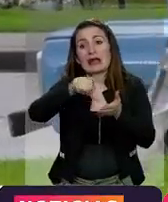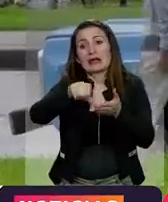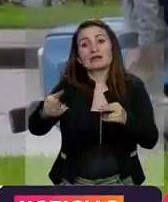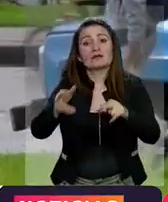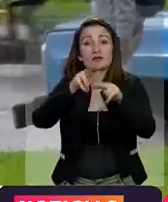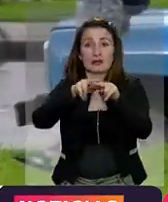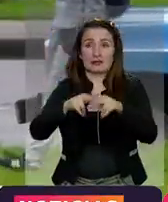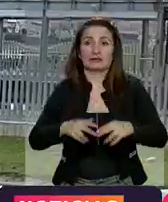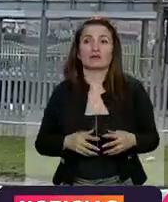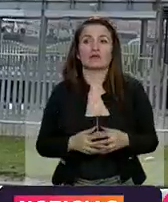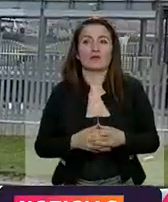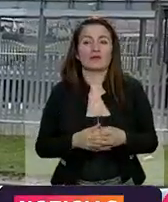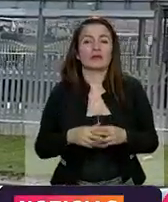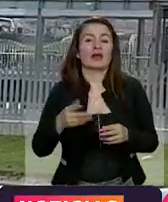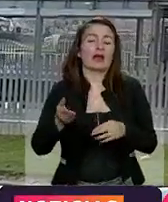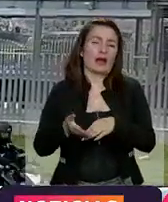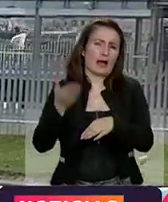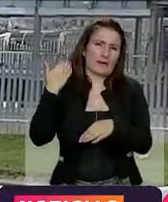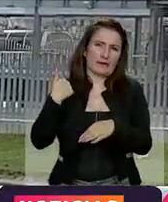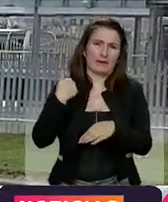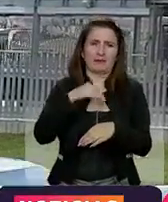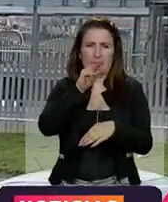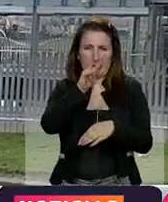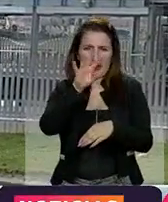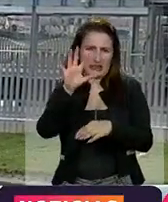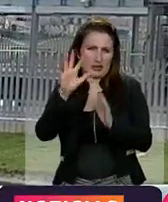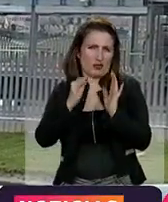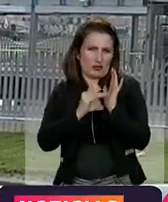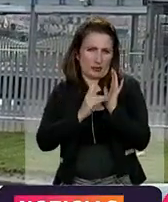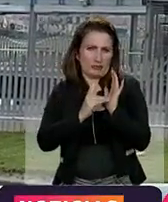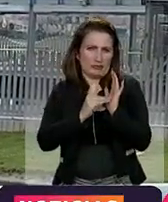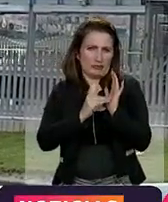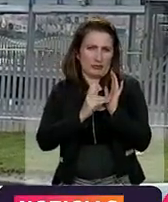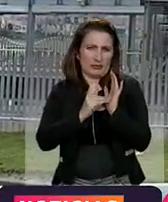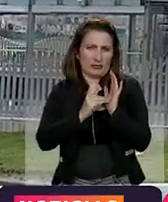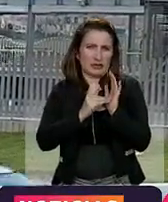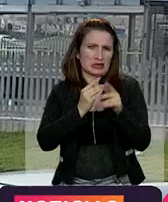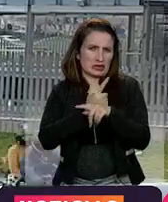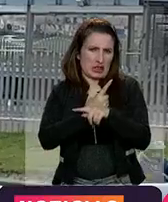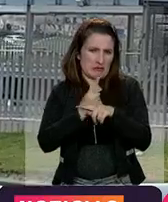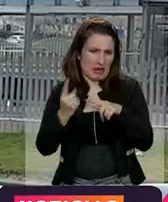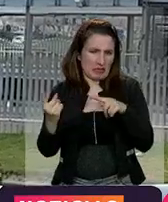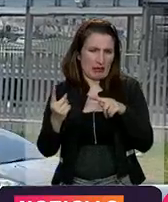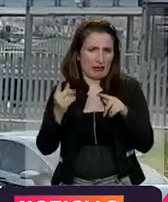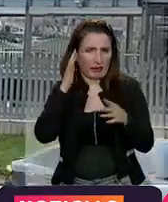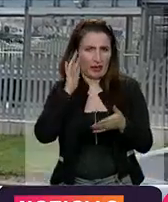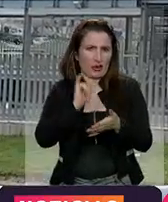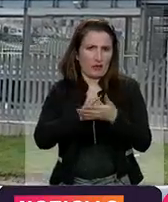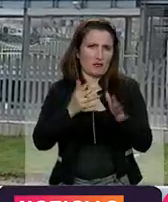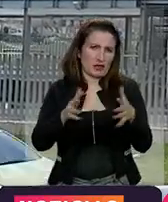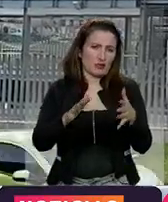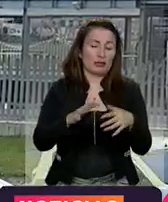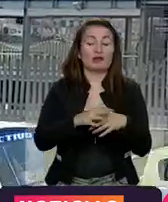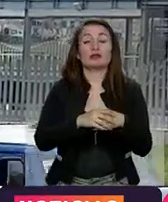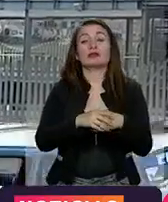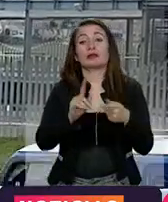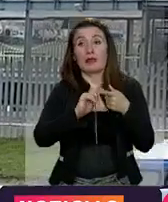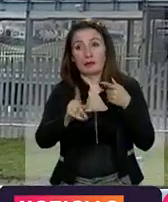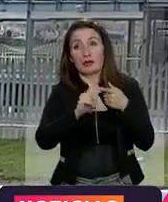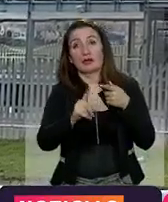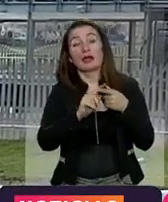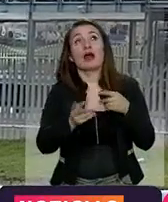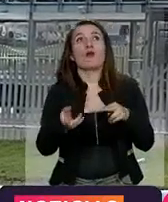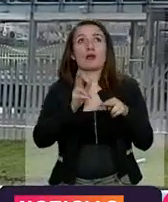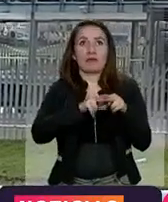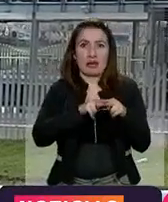adicional. Normalmente pues uno gastaba 25 mil pesos semanal, creo que era lo del Transmilenio, y eso